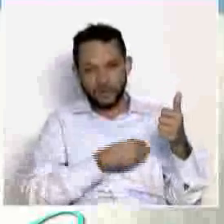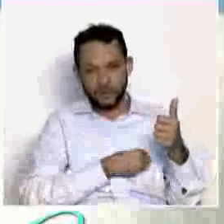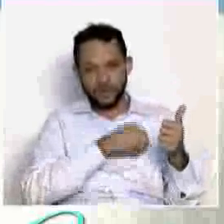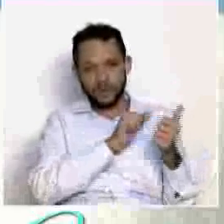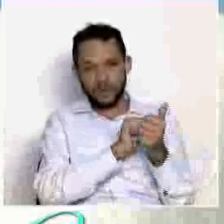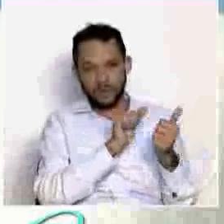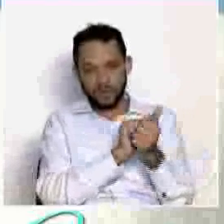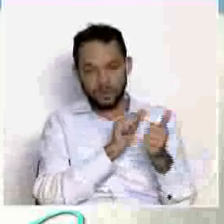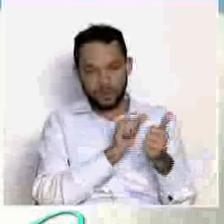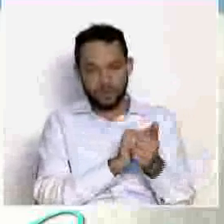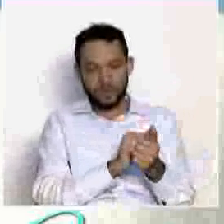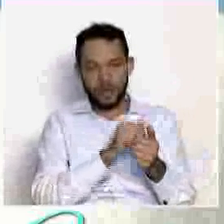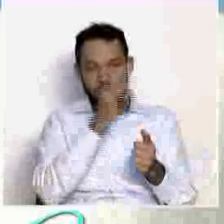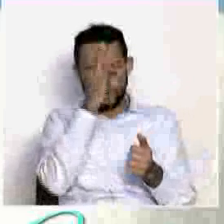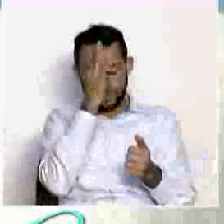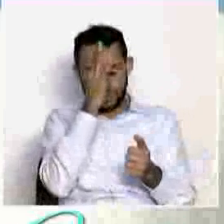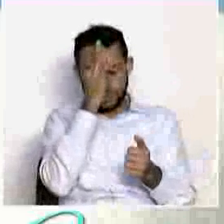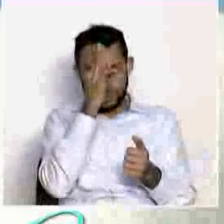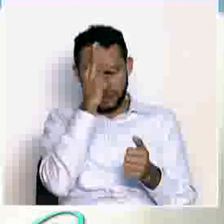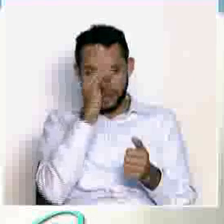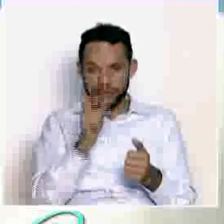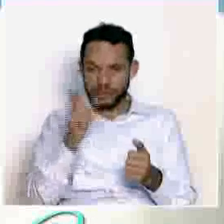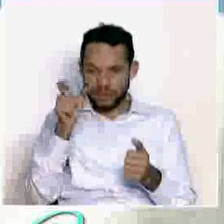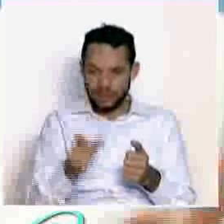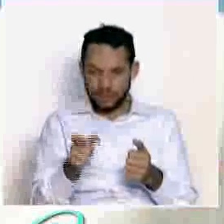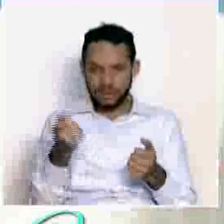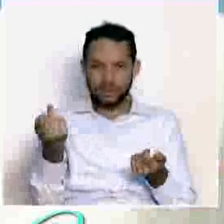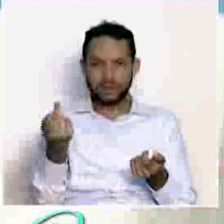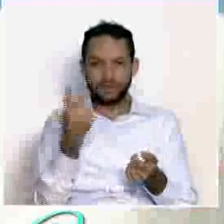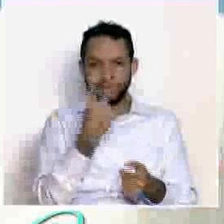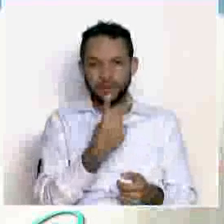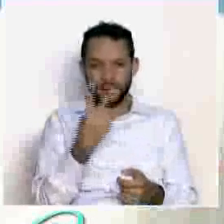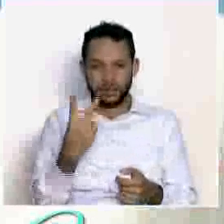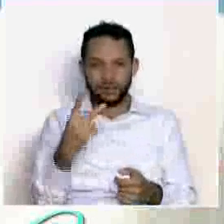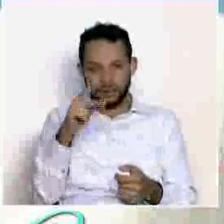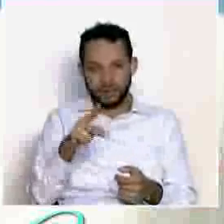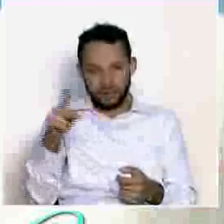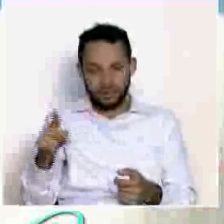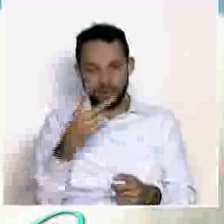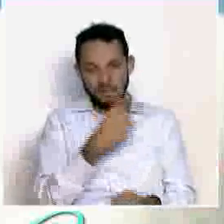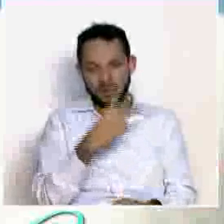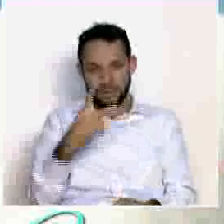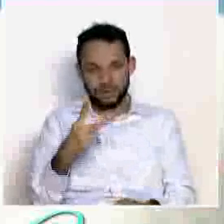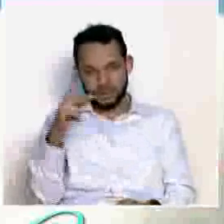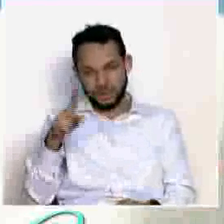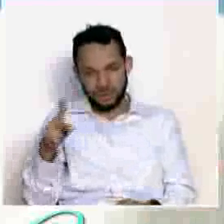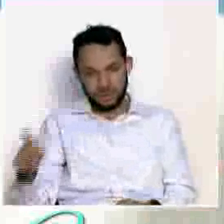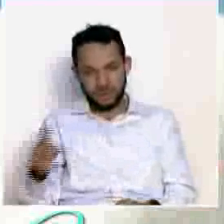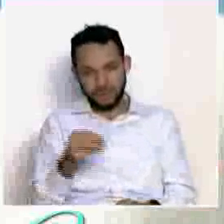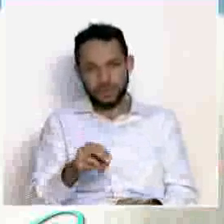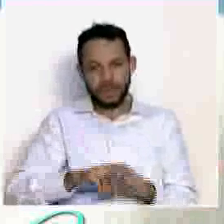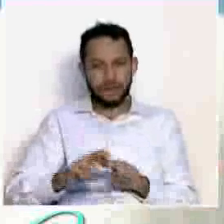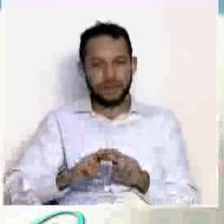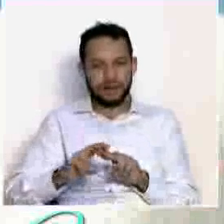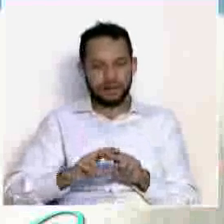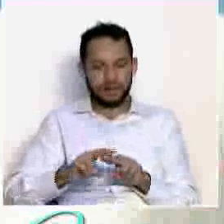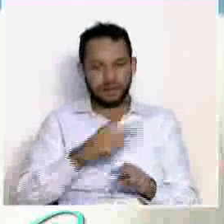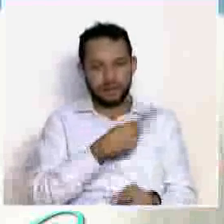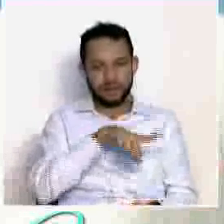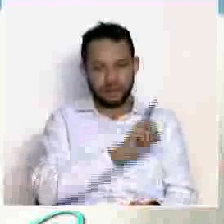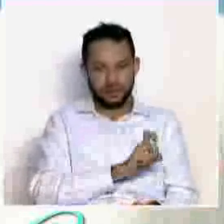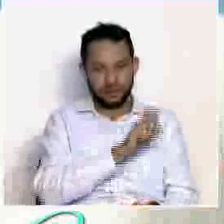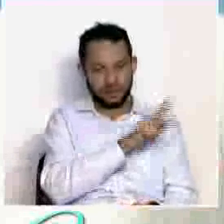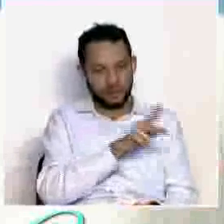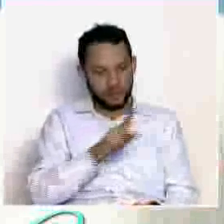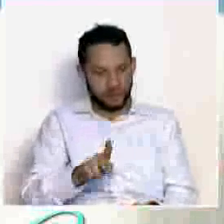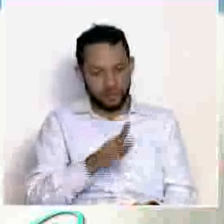nuestra clínica en Dos Quebradas, porque yo trabajo con 22 profesionales de la salud y en Manizales 16 profesionales de